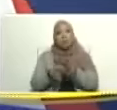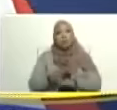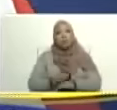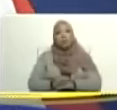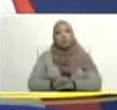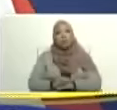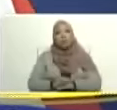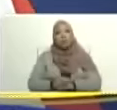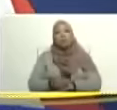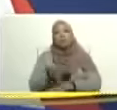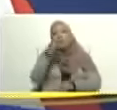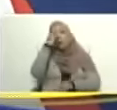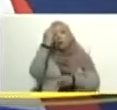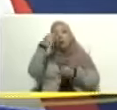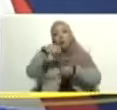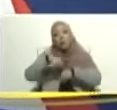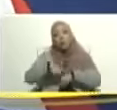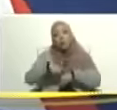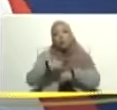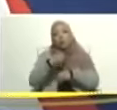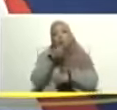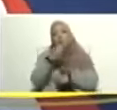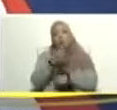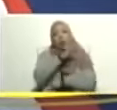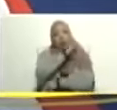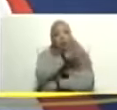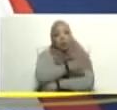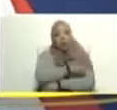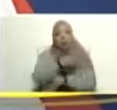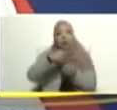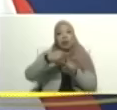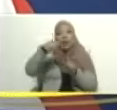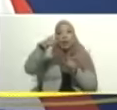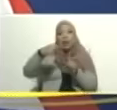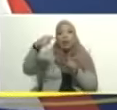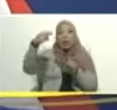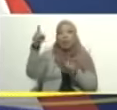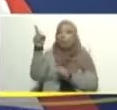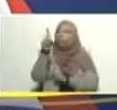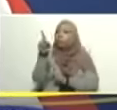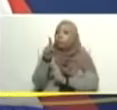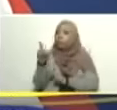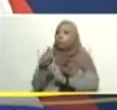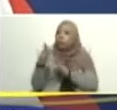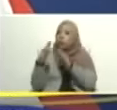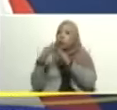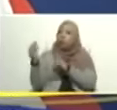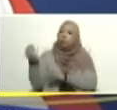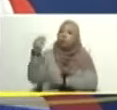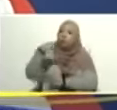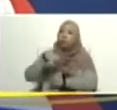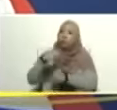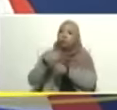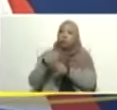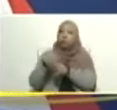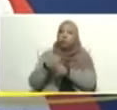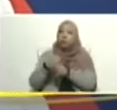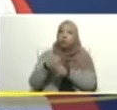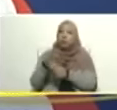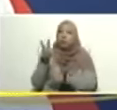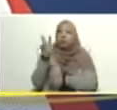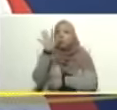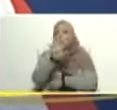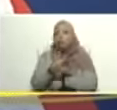a buenos acuerdos en materia de electricidad complementaria, para la región occidental